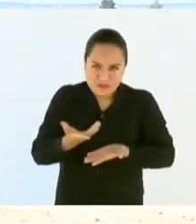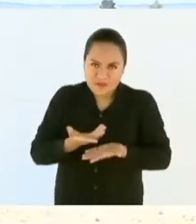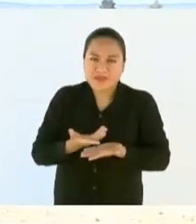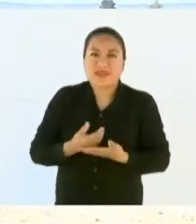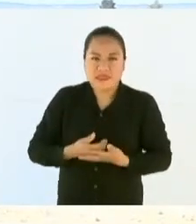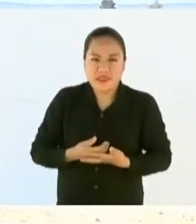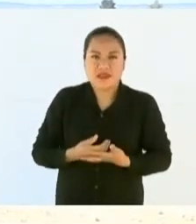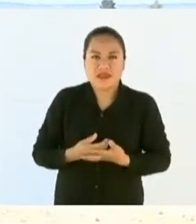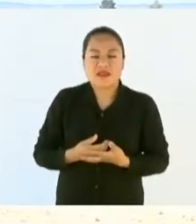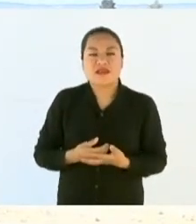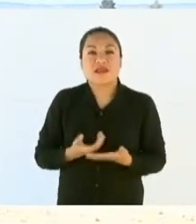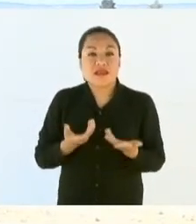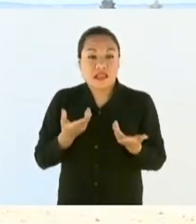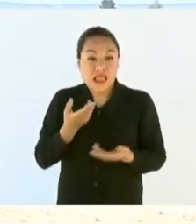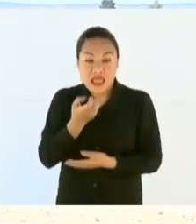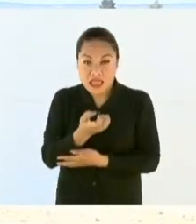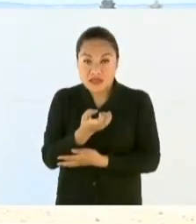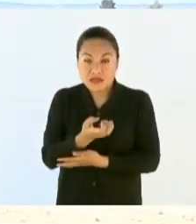se